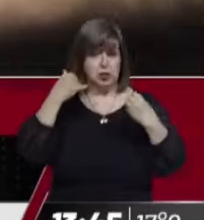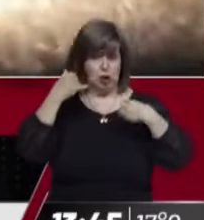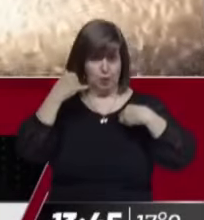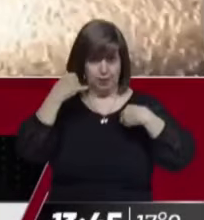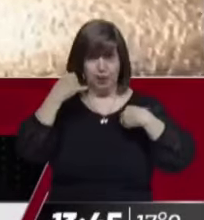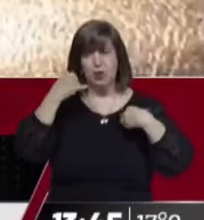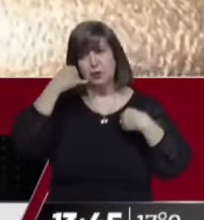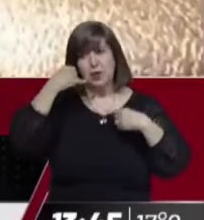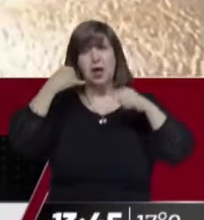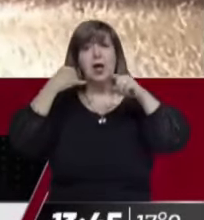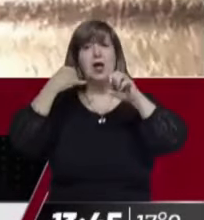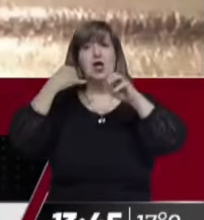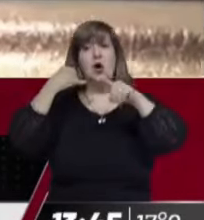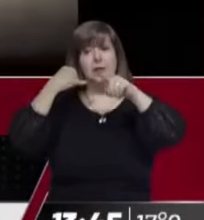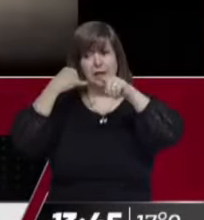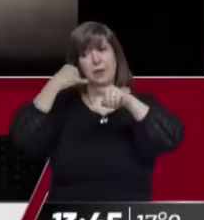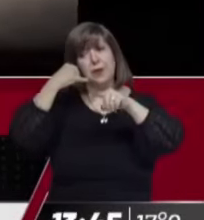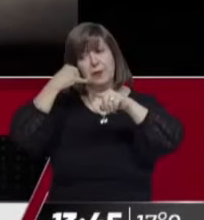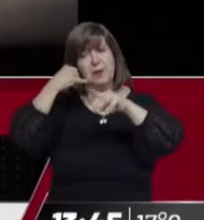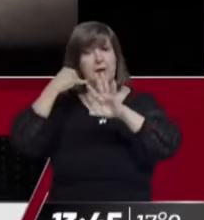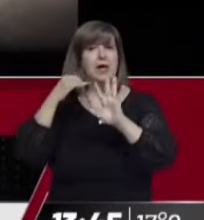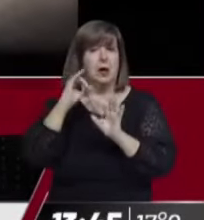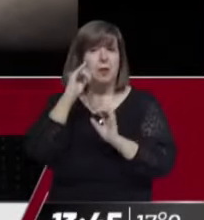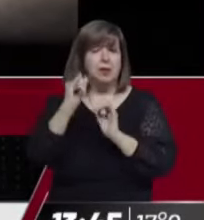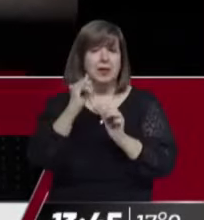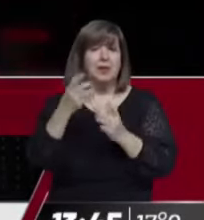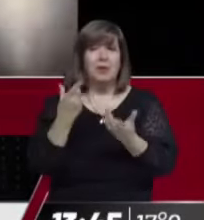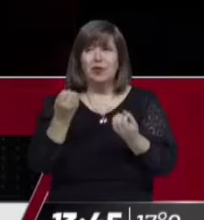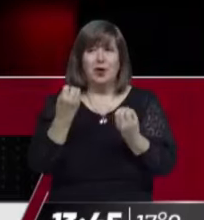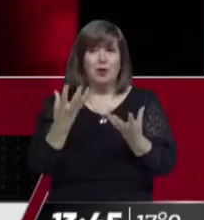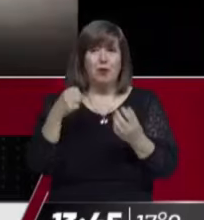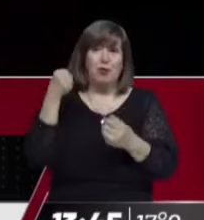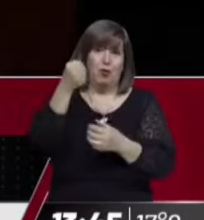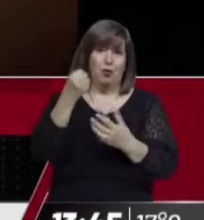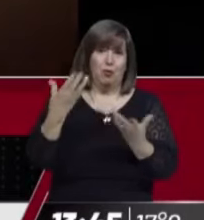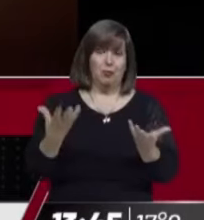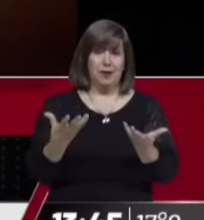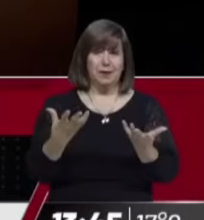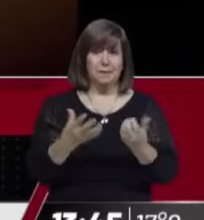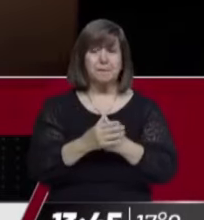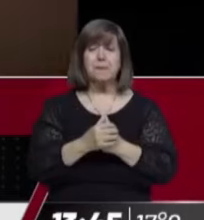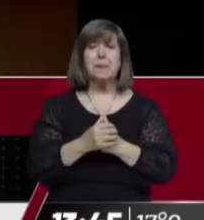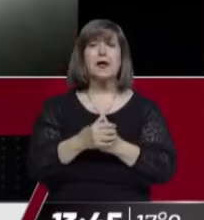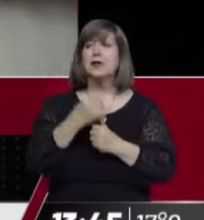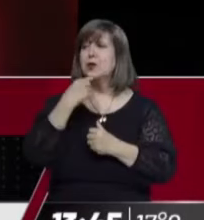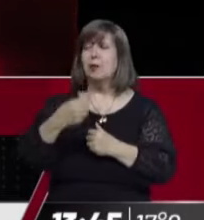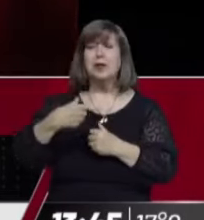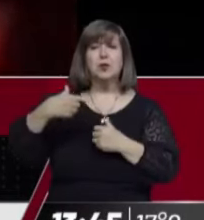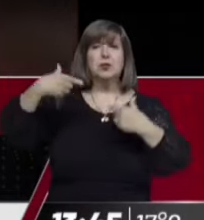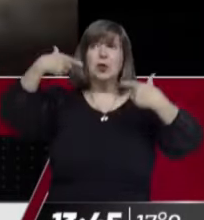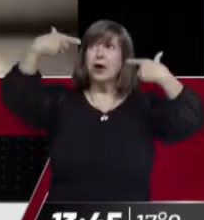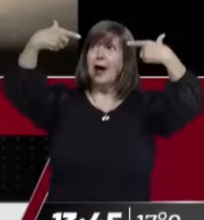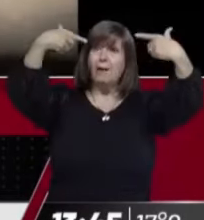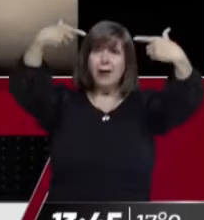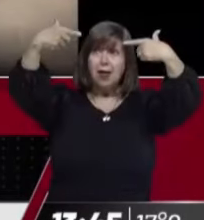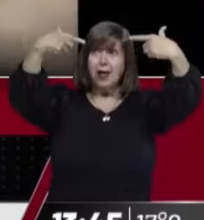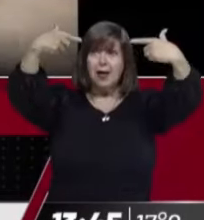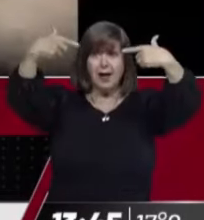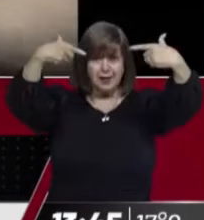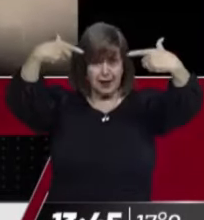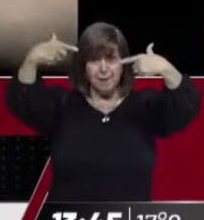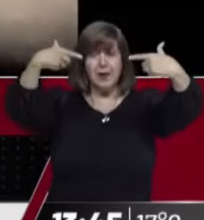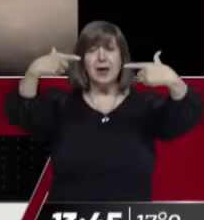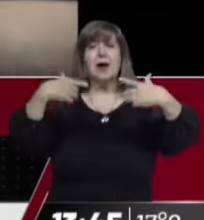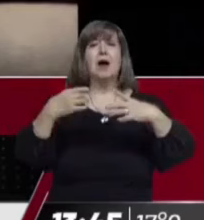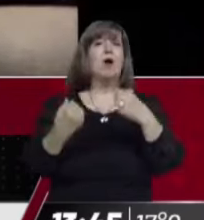decir el nombre de esta persona porque no no puede ser lo que hizo hay cámaras de seguridad por la zona digo porque se movilizaban una parte del